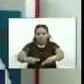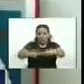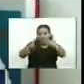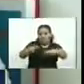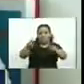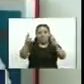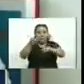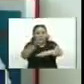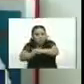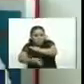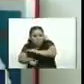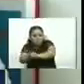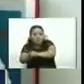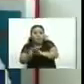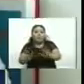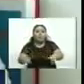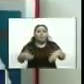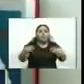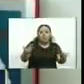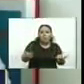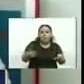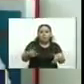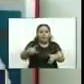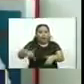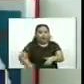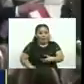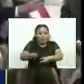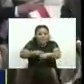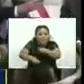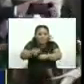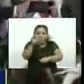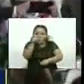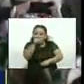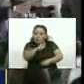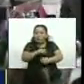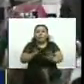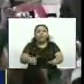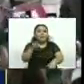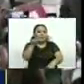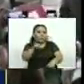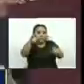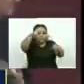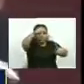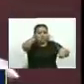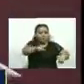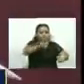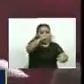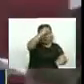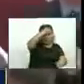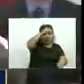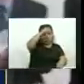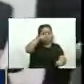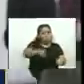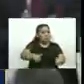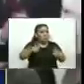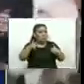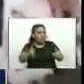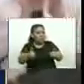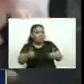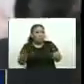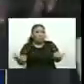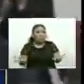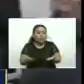de migración, el tema de combate al tráfico de armas, de drogas. Pese a que el acuerdo es con México, este se considera un medidor de